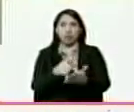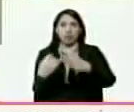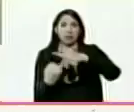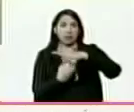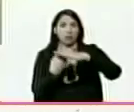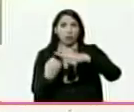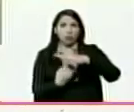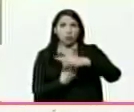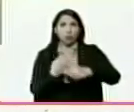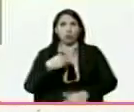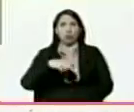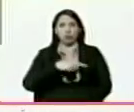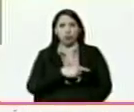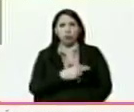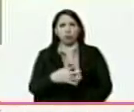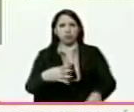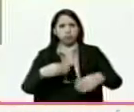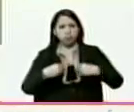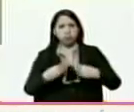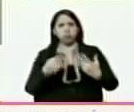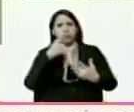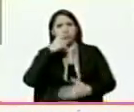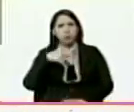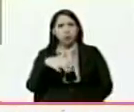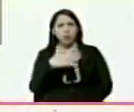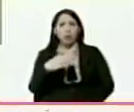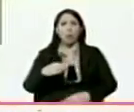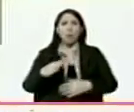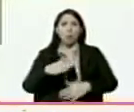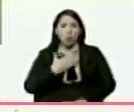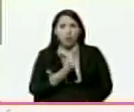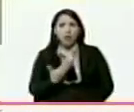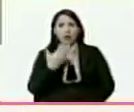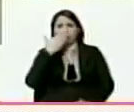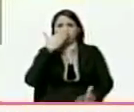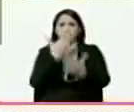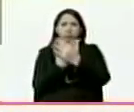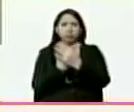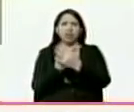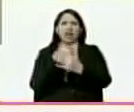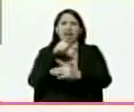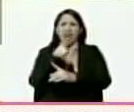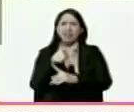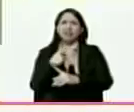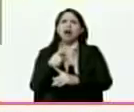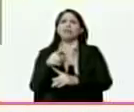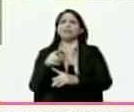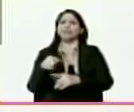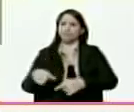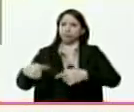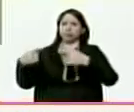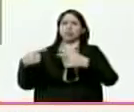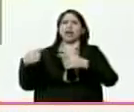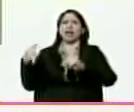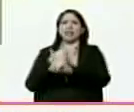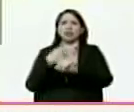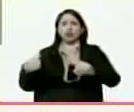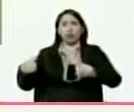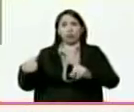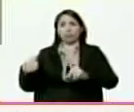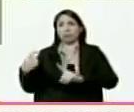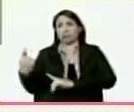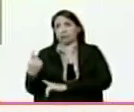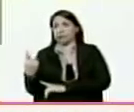como pueblos para poder hacerle frente a una agresión multiforme, a una